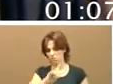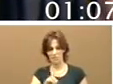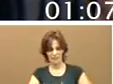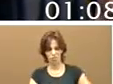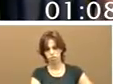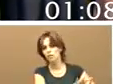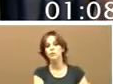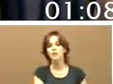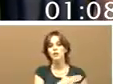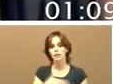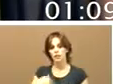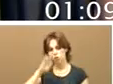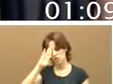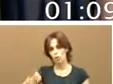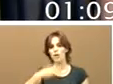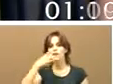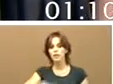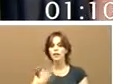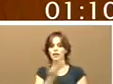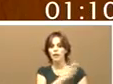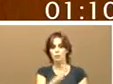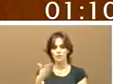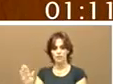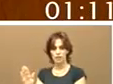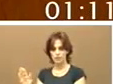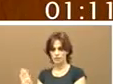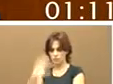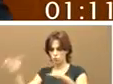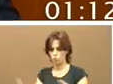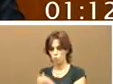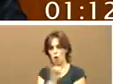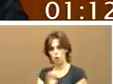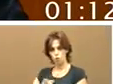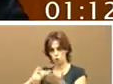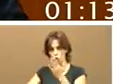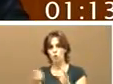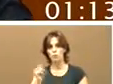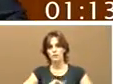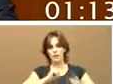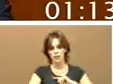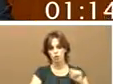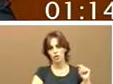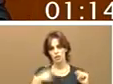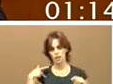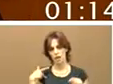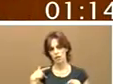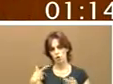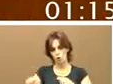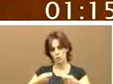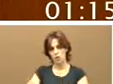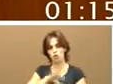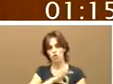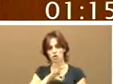quiero saludar a los representantes de los autónomos también al director general de comercio Miguel Córdoba que tanto